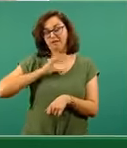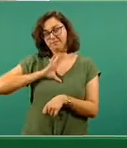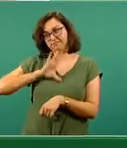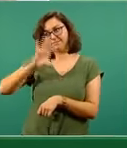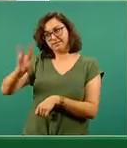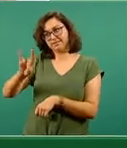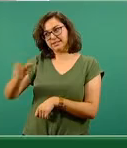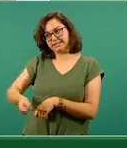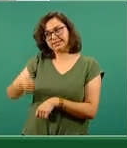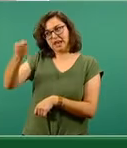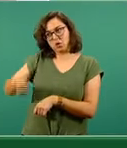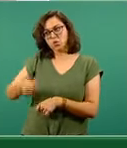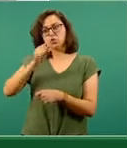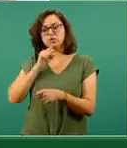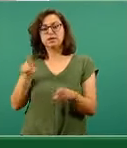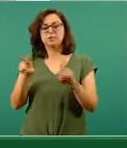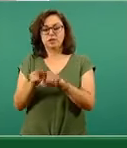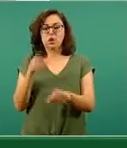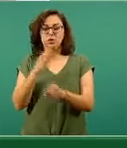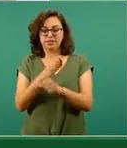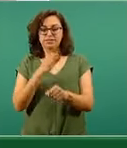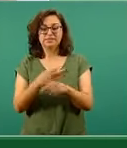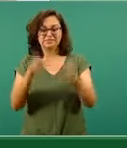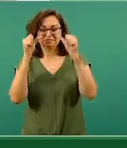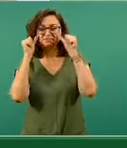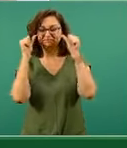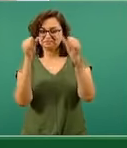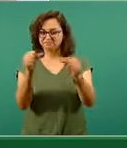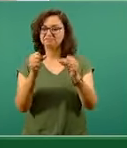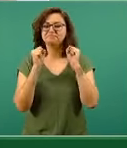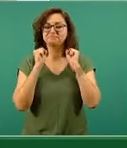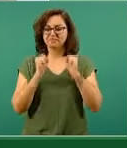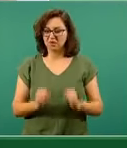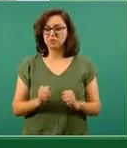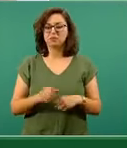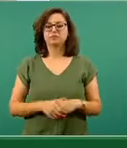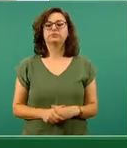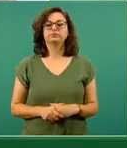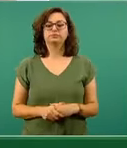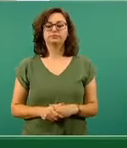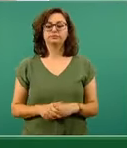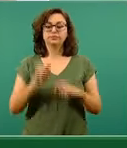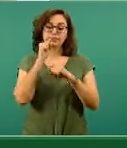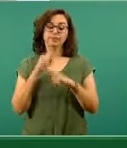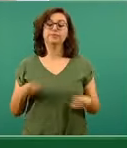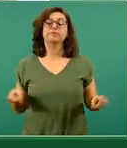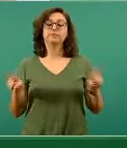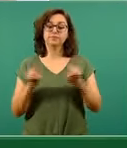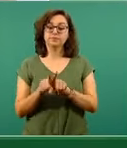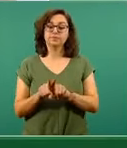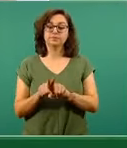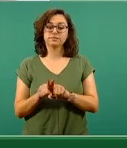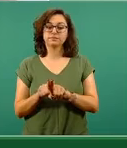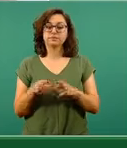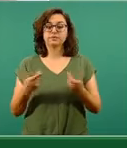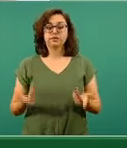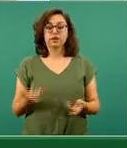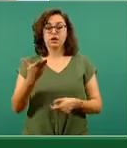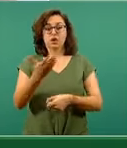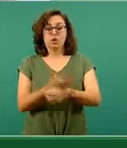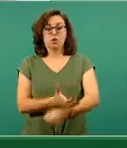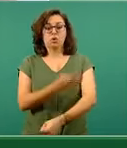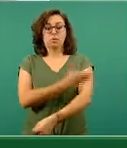que seguramente nos está siguiendo a través de redes sociales, y también pues responderle a nuestro